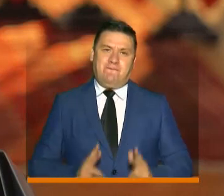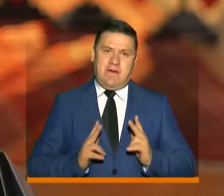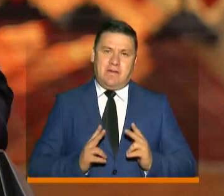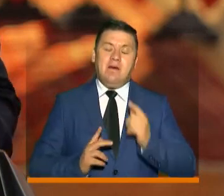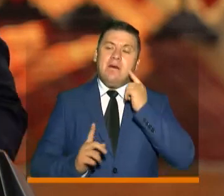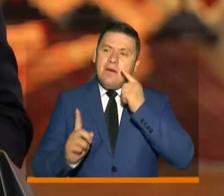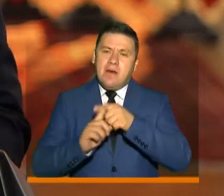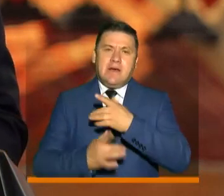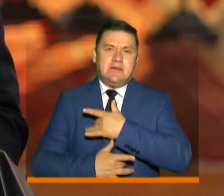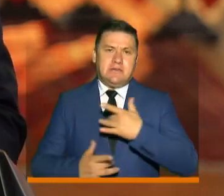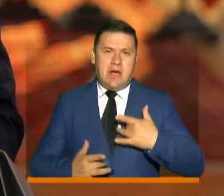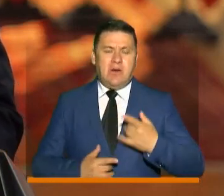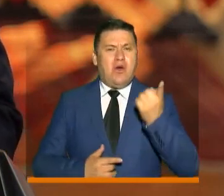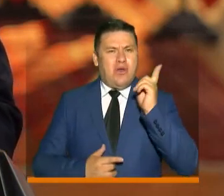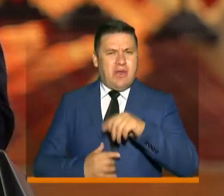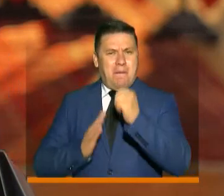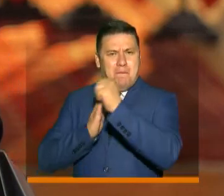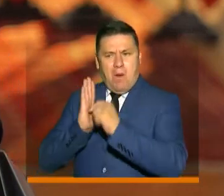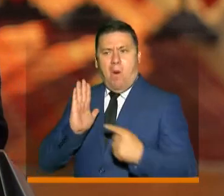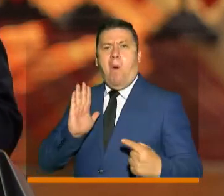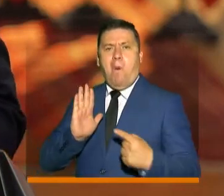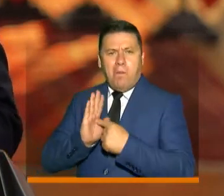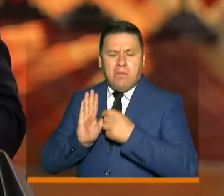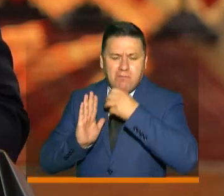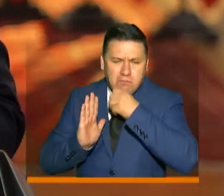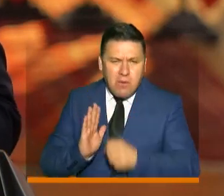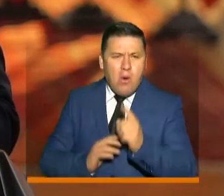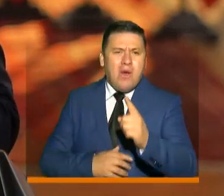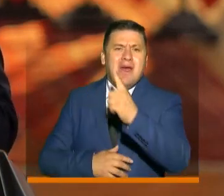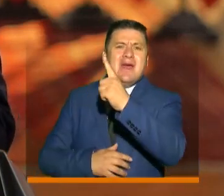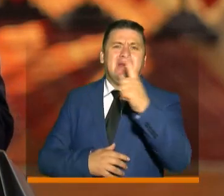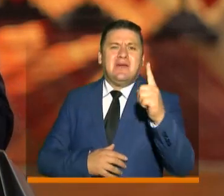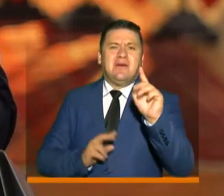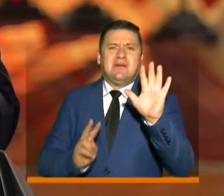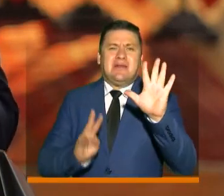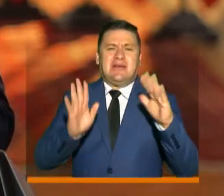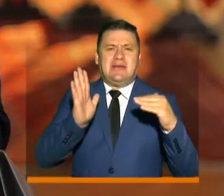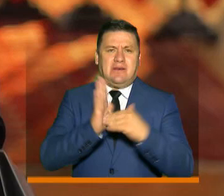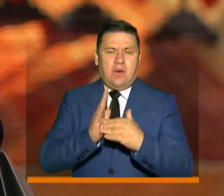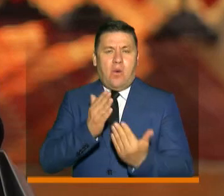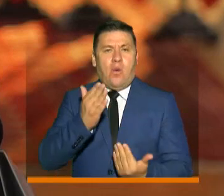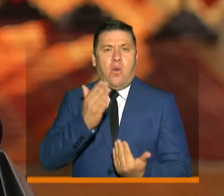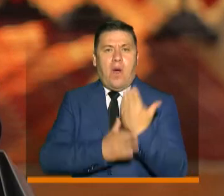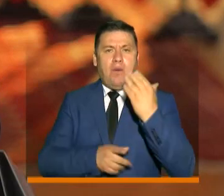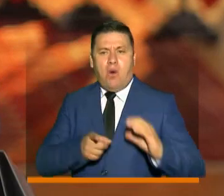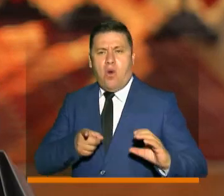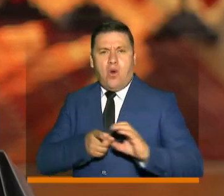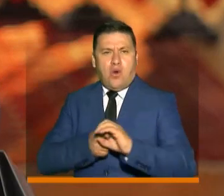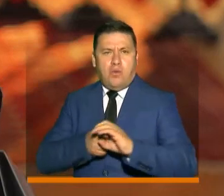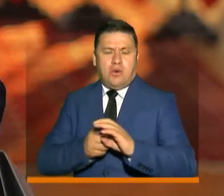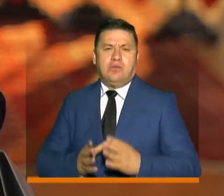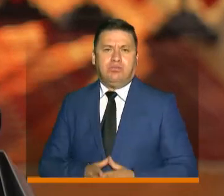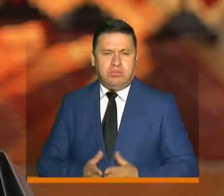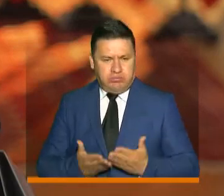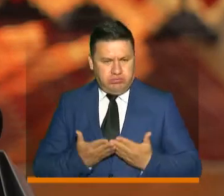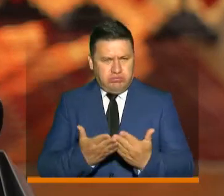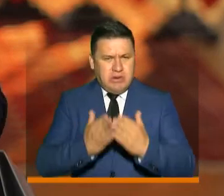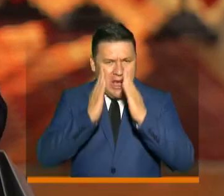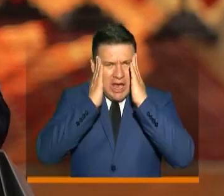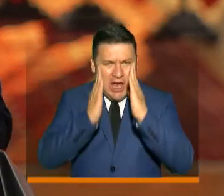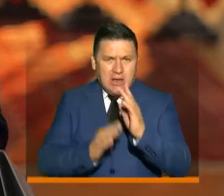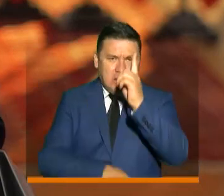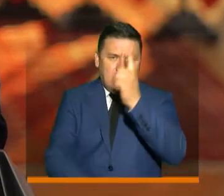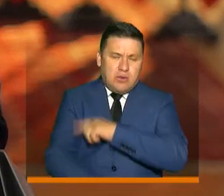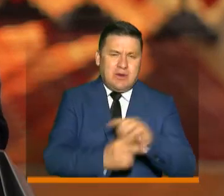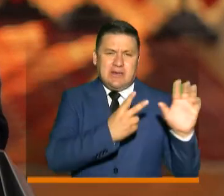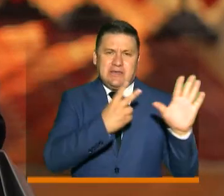como colombia mayor que cuentan con más de 175 mil nuevos cupos brindando atención a más de